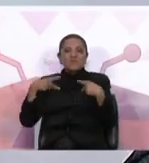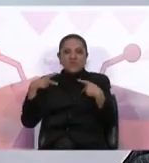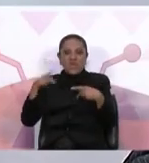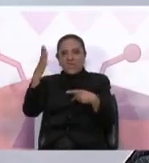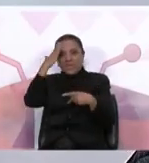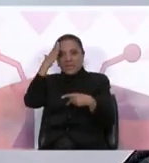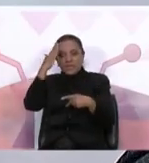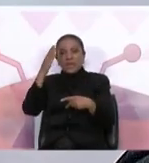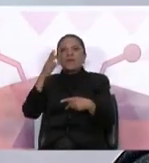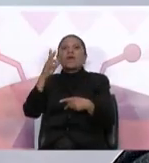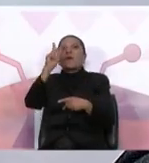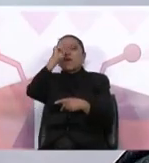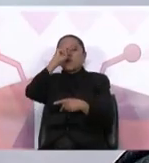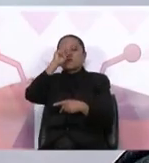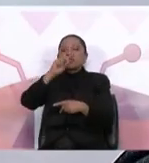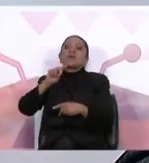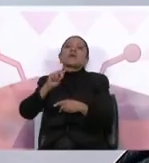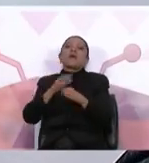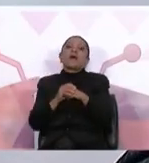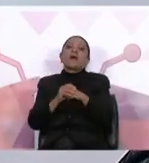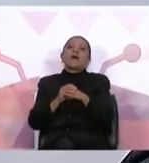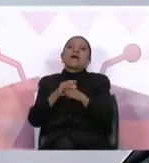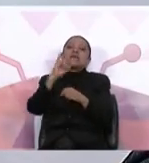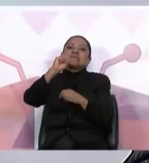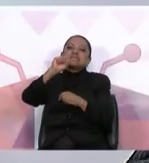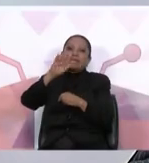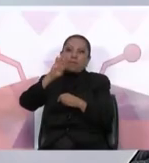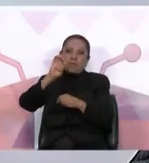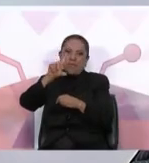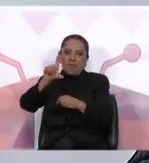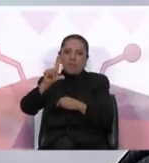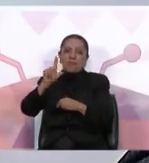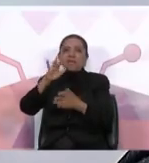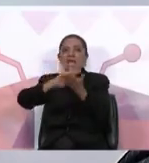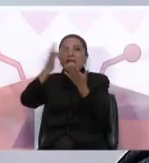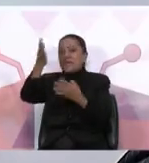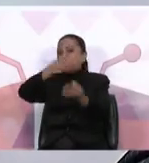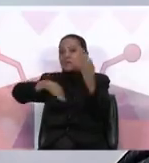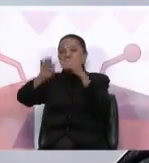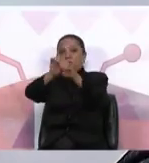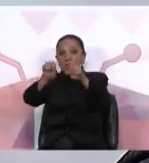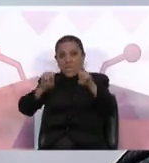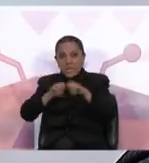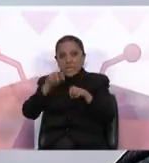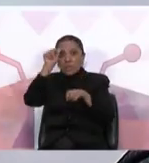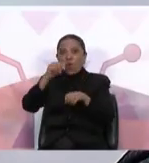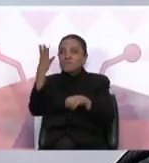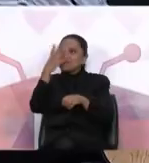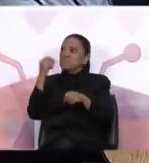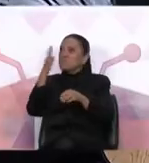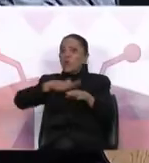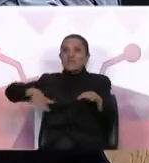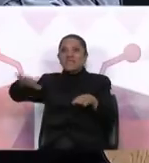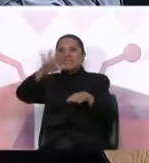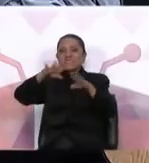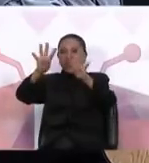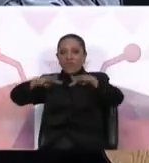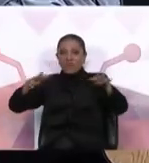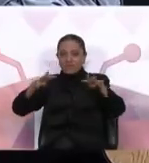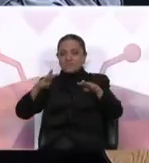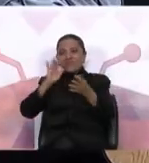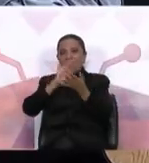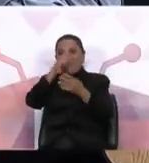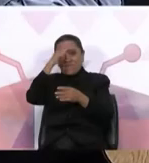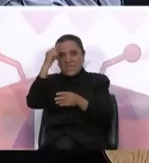entraba y todo ese equipo de trabajo al equipo el hambre por este magnífico set por las facilidades para llevar a cabo este ejercicio estén